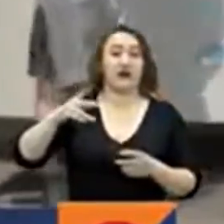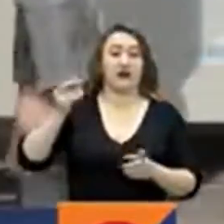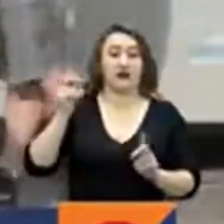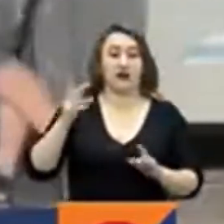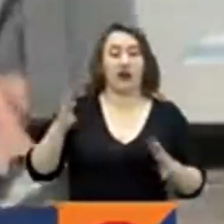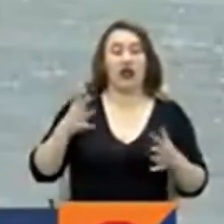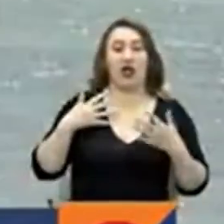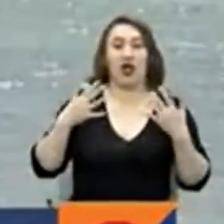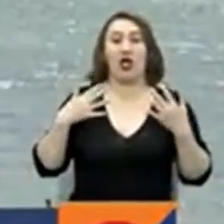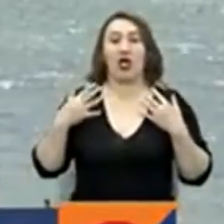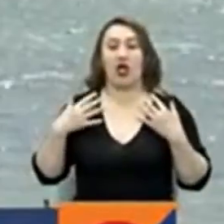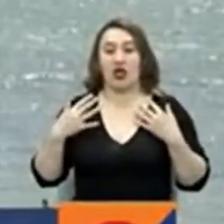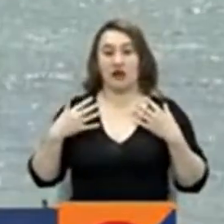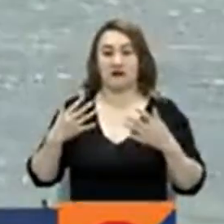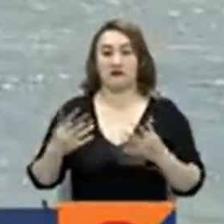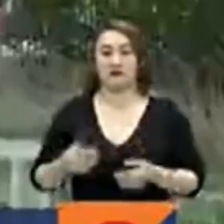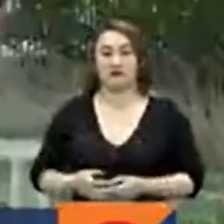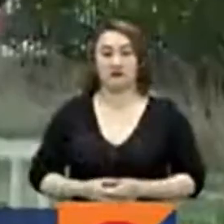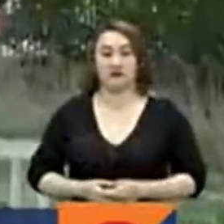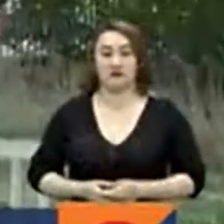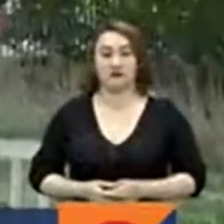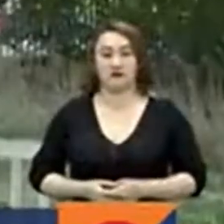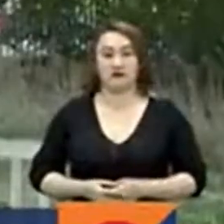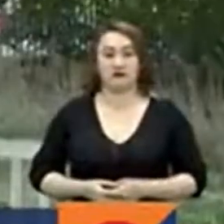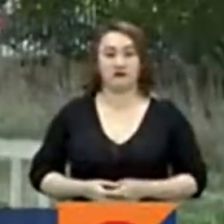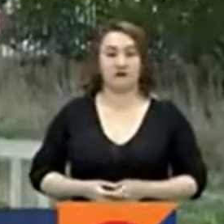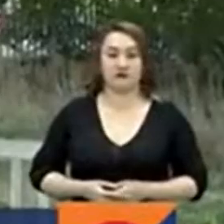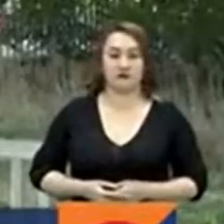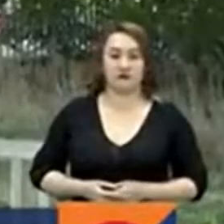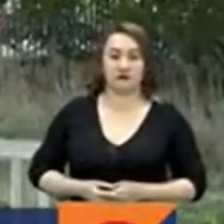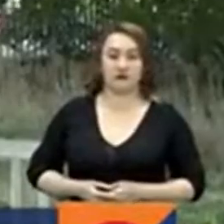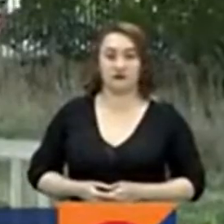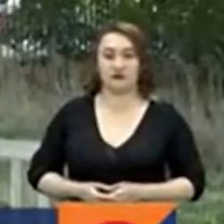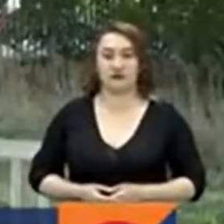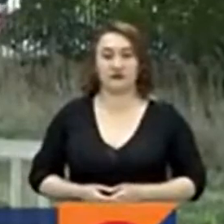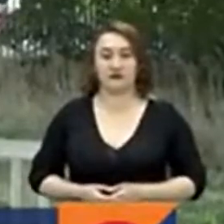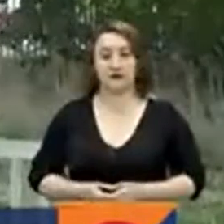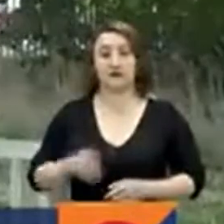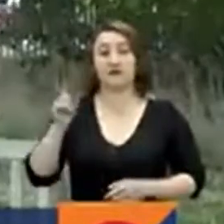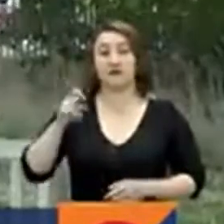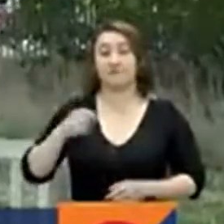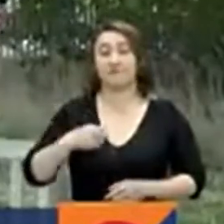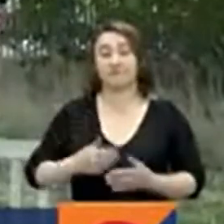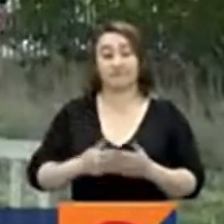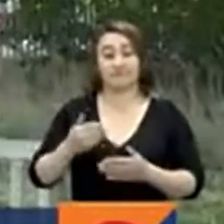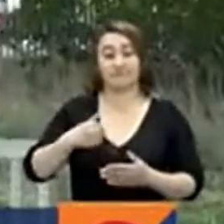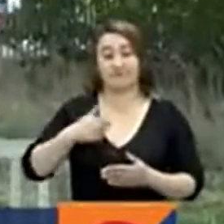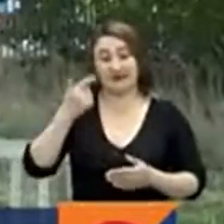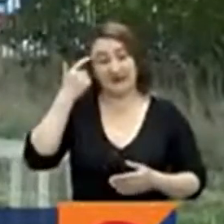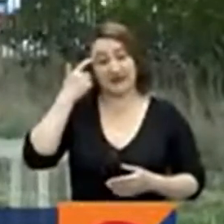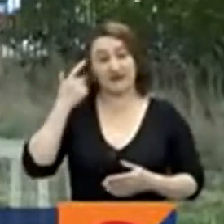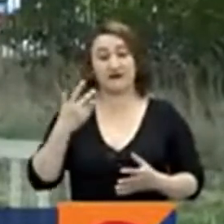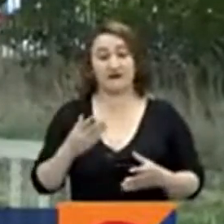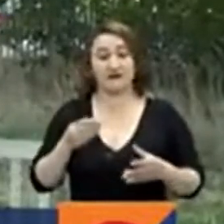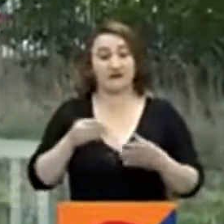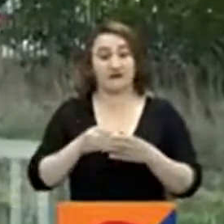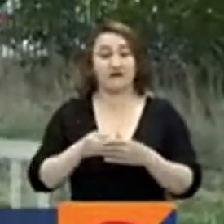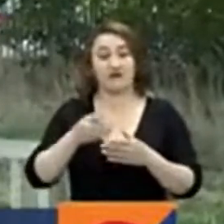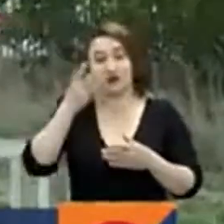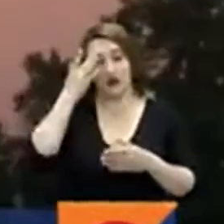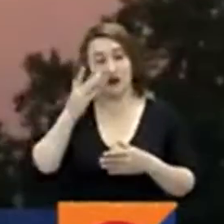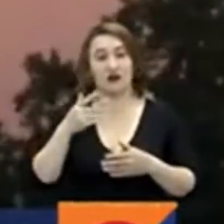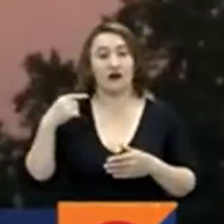porque llevan al límite la sensación térmica. Deberíamos comenzar a pensar seriamente en cómo adaptarnos, porque sucederá con